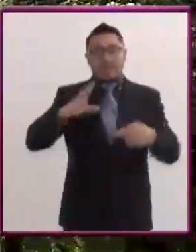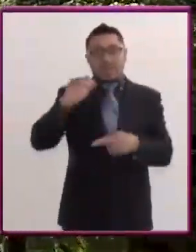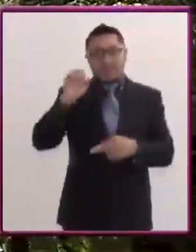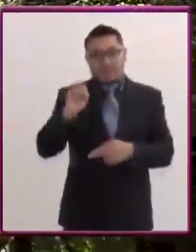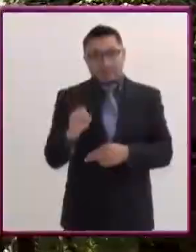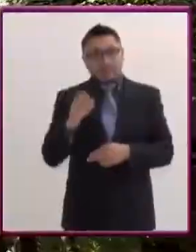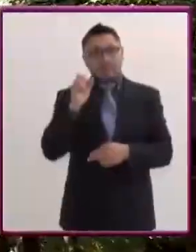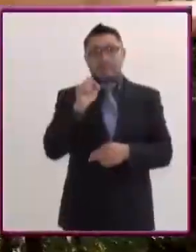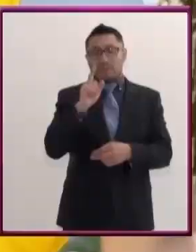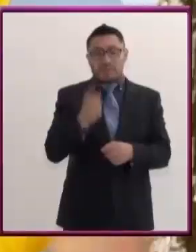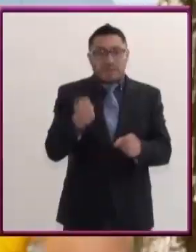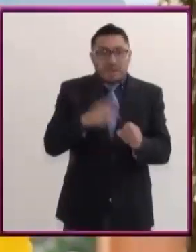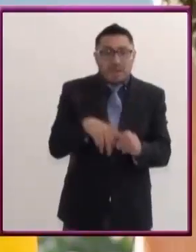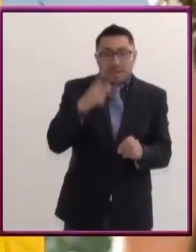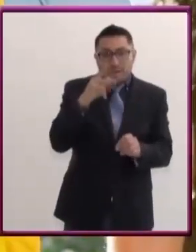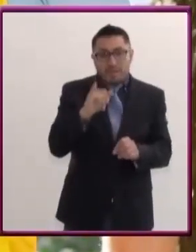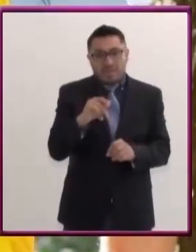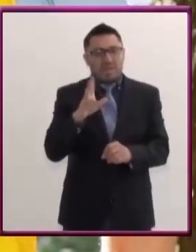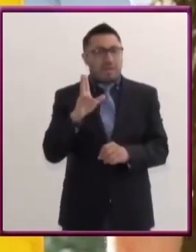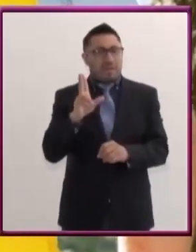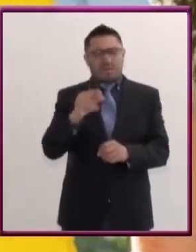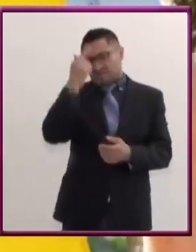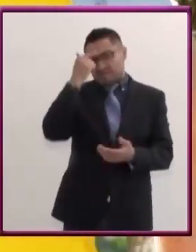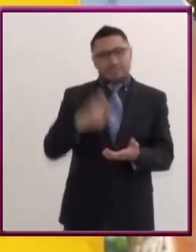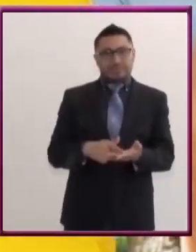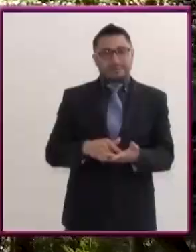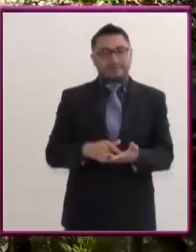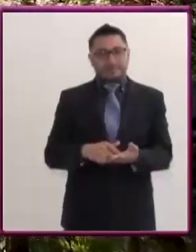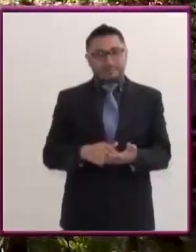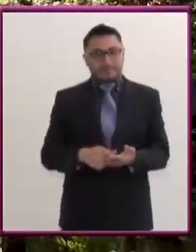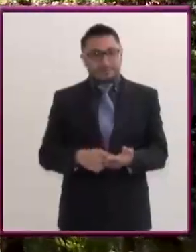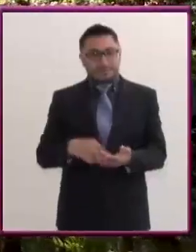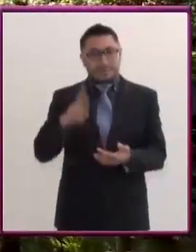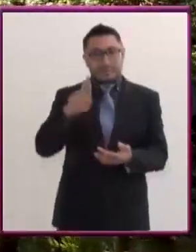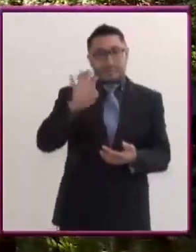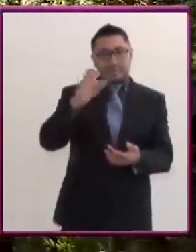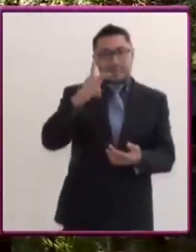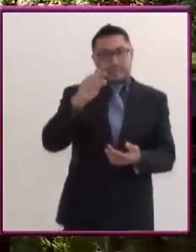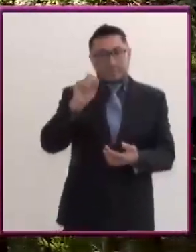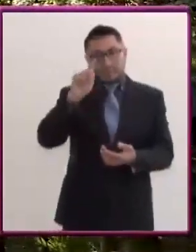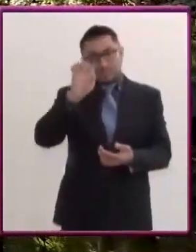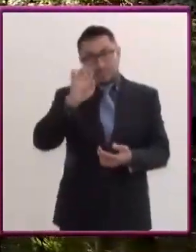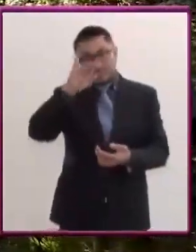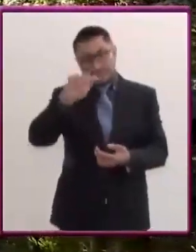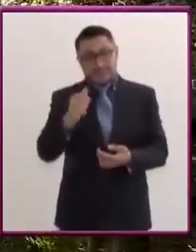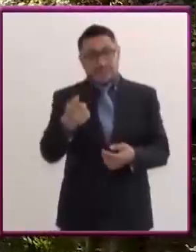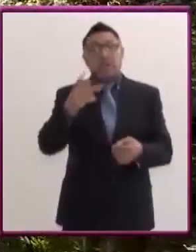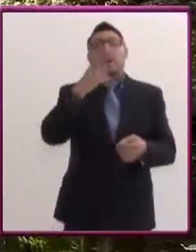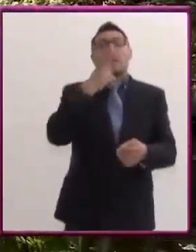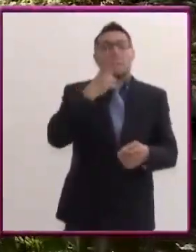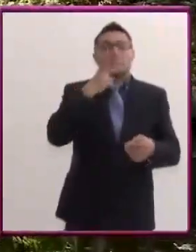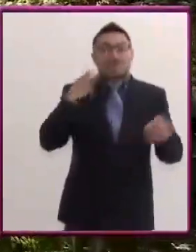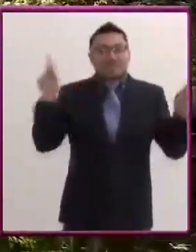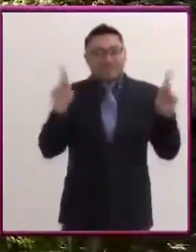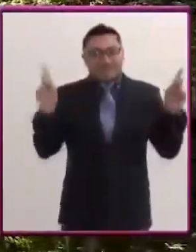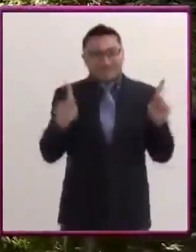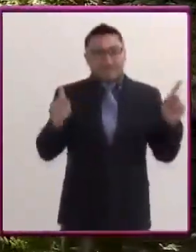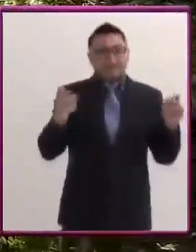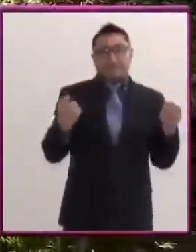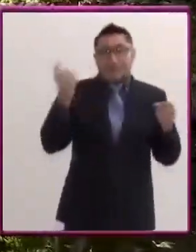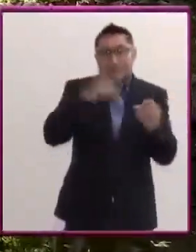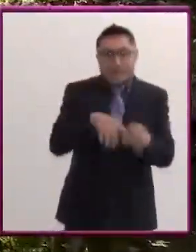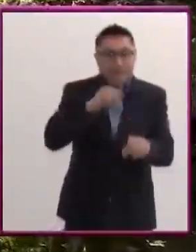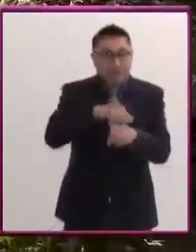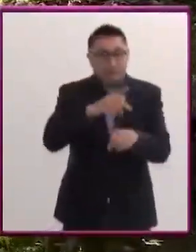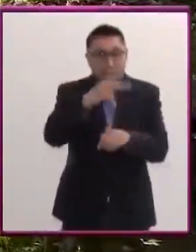caos, incluso con pi. No, eso sí que no. O sea, repostería e insectos relacionados con un número, y no con